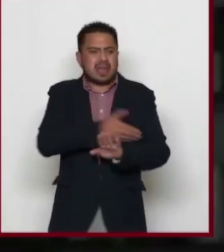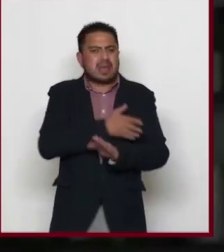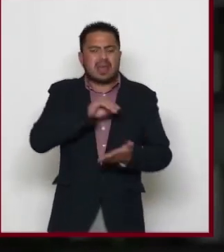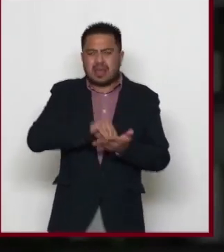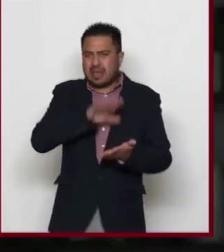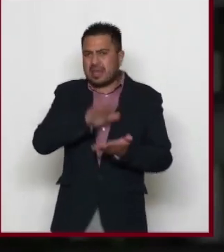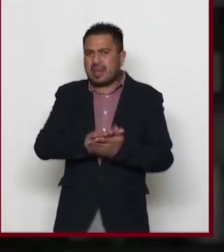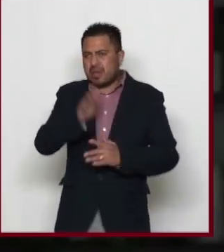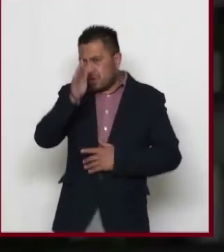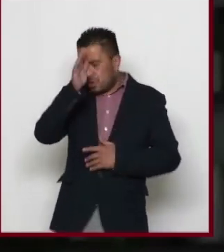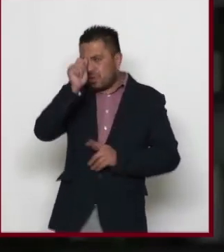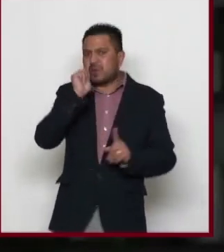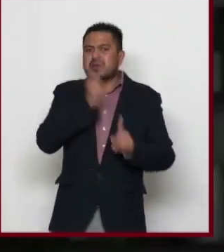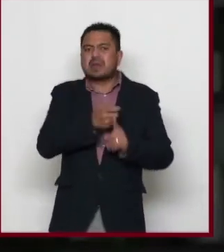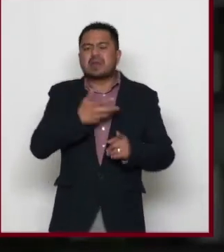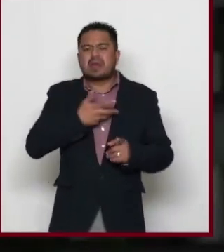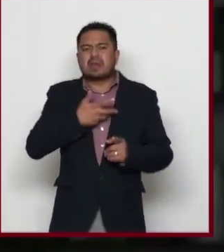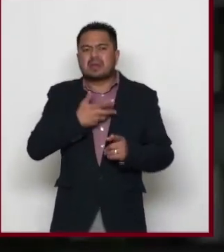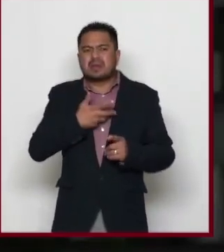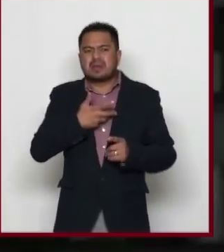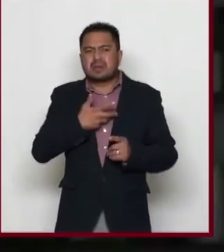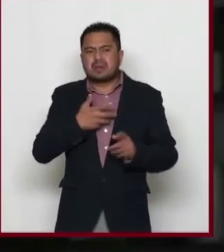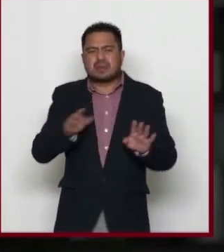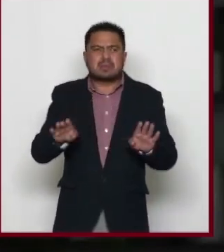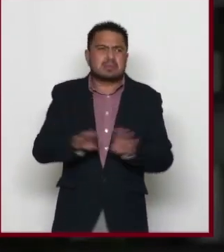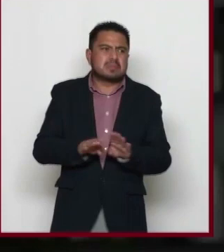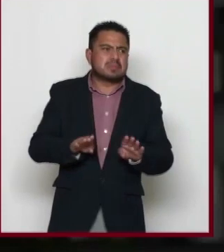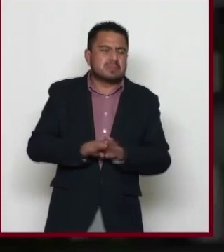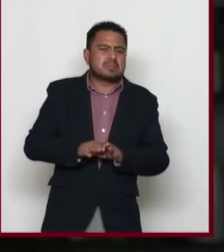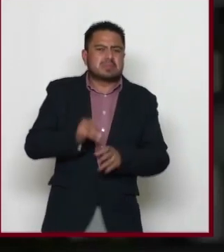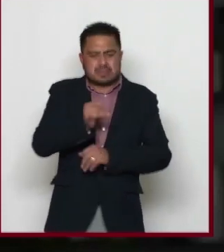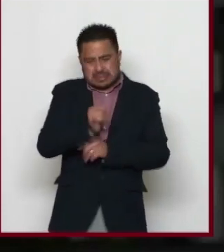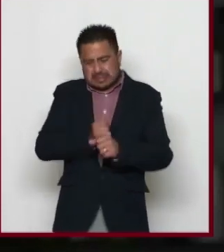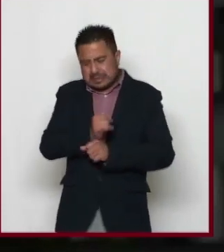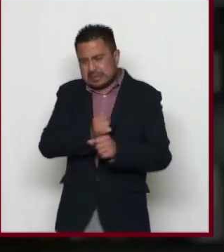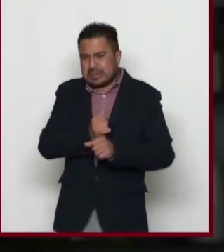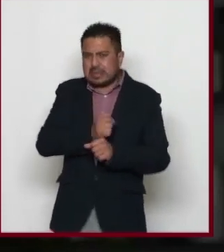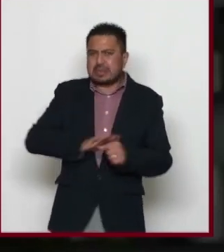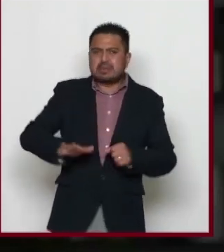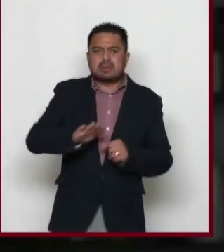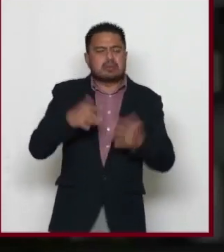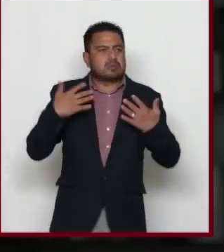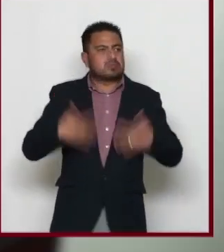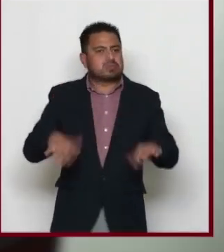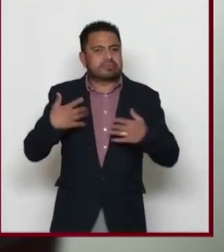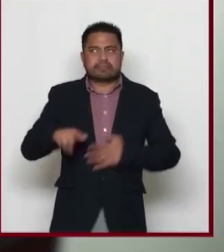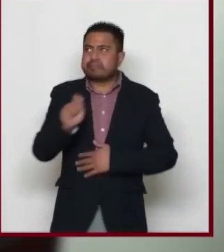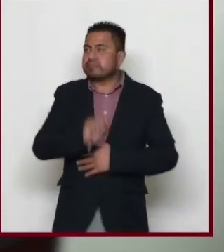lo importante de Galileo es que era, antes de que existiera el término, era un